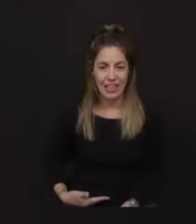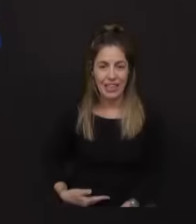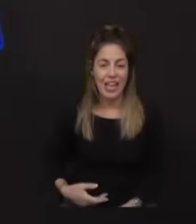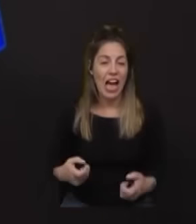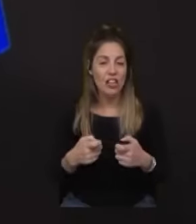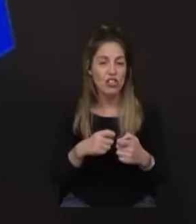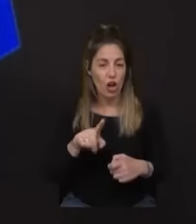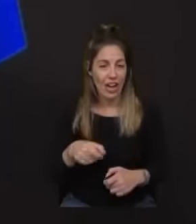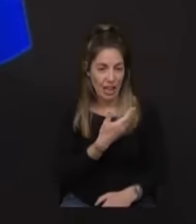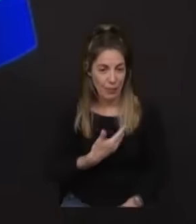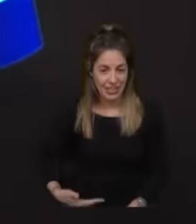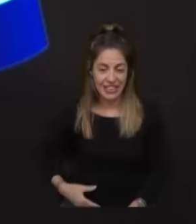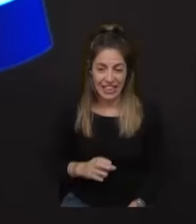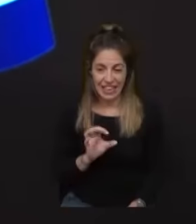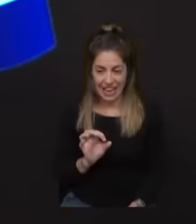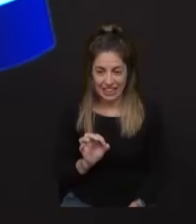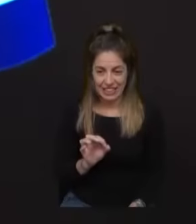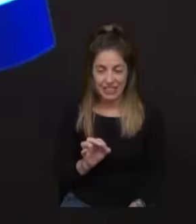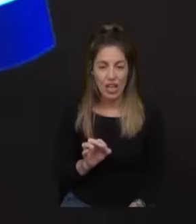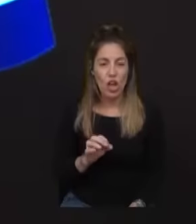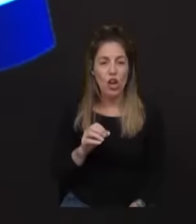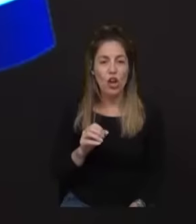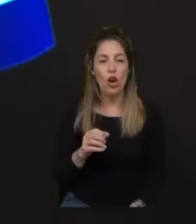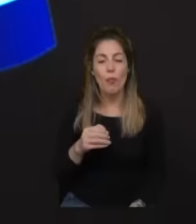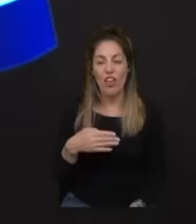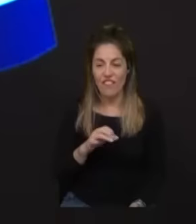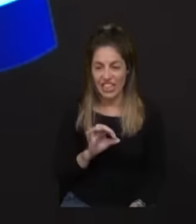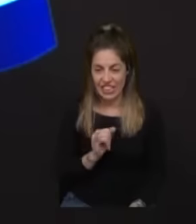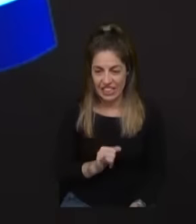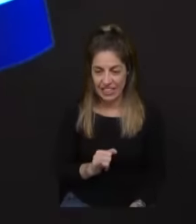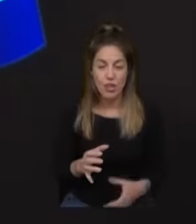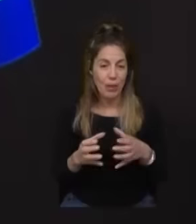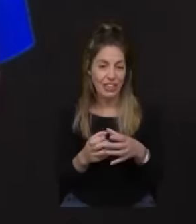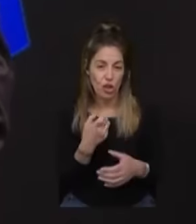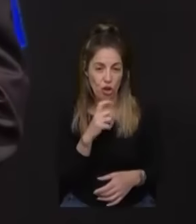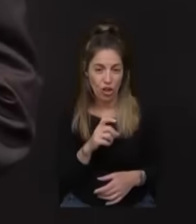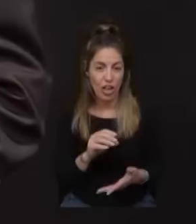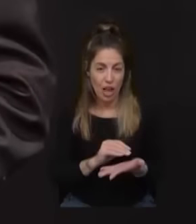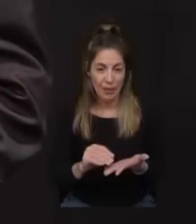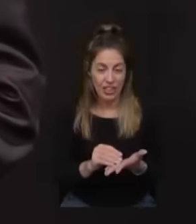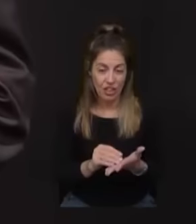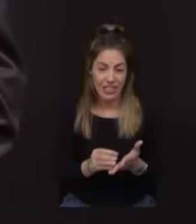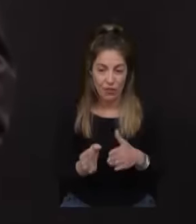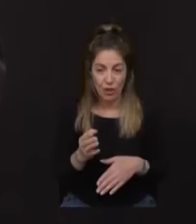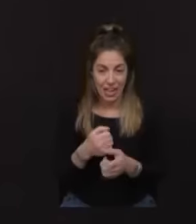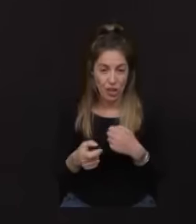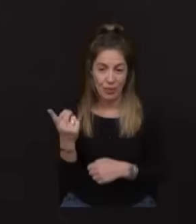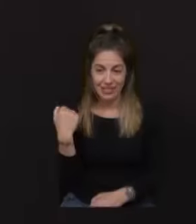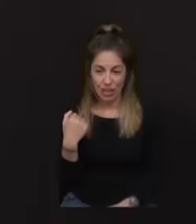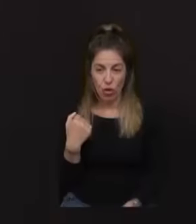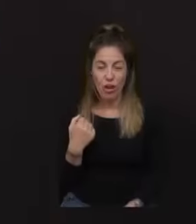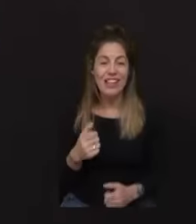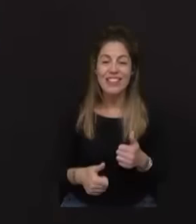al expresidente Horacio Cartes, como los de Mario Abdo Benítez, Partido Colorado, la administración saliente del año pasado, se